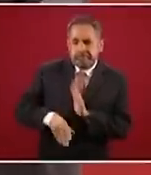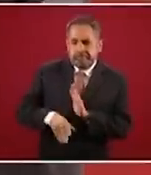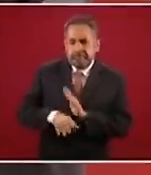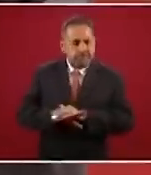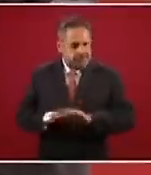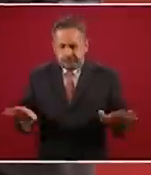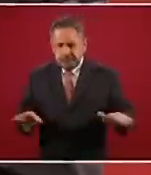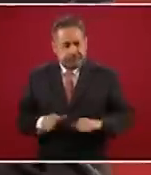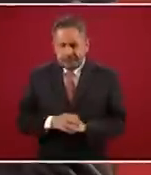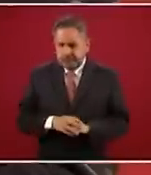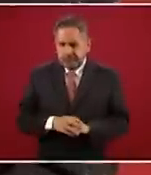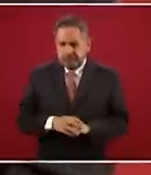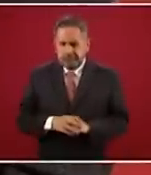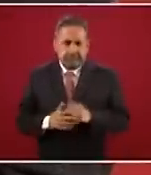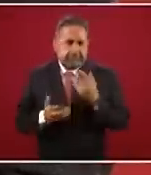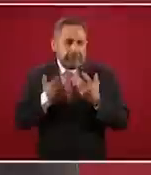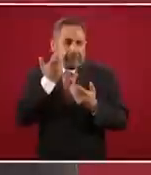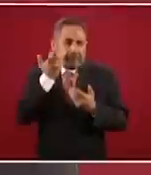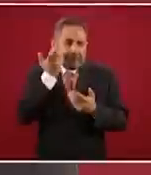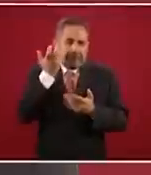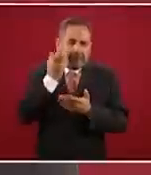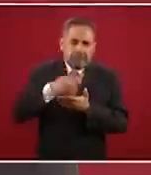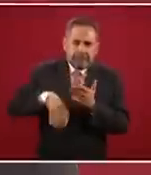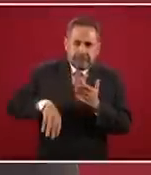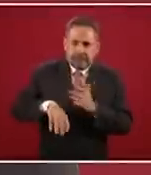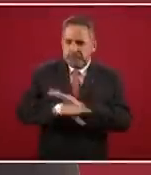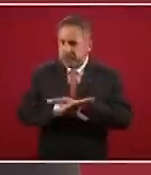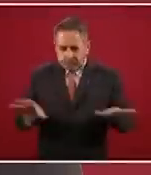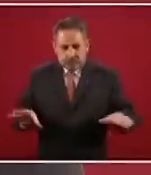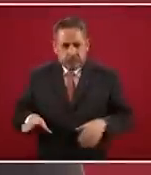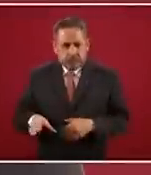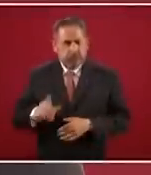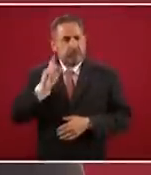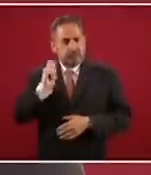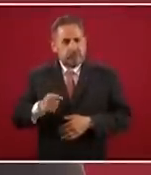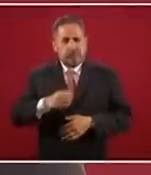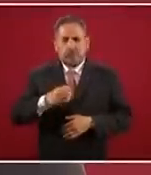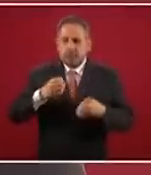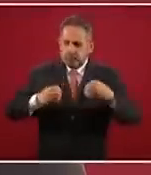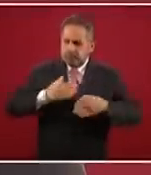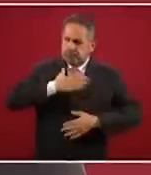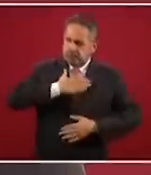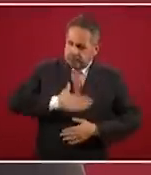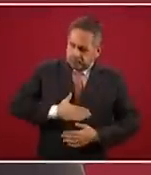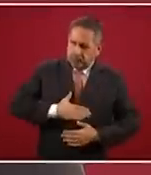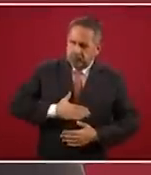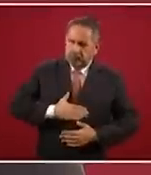no a las medias tintas. Justicia,